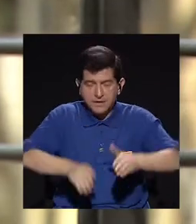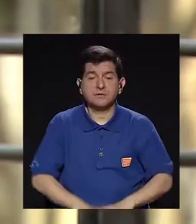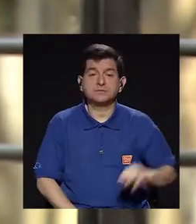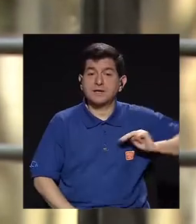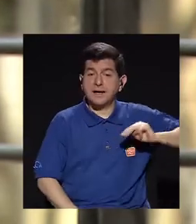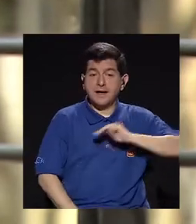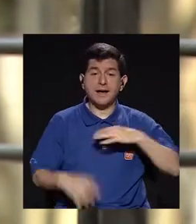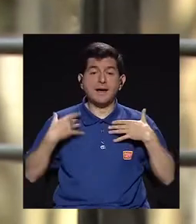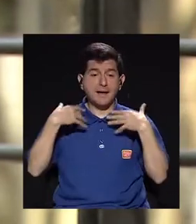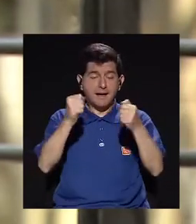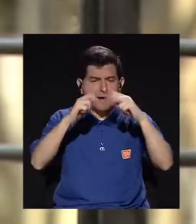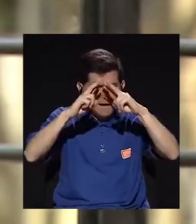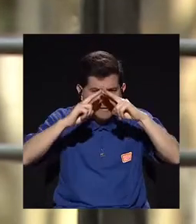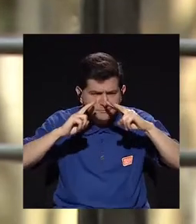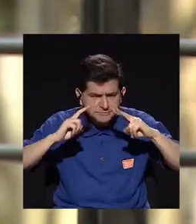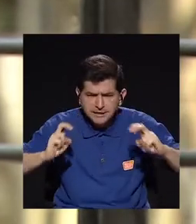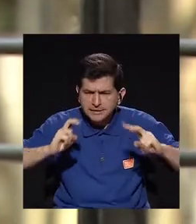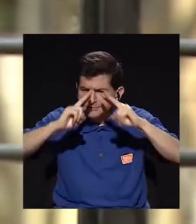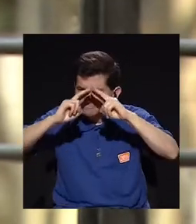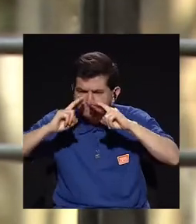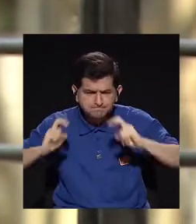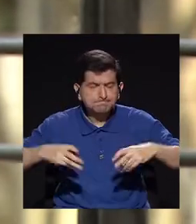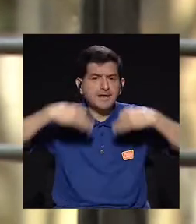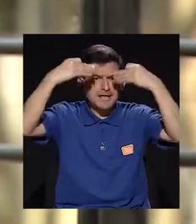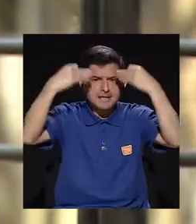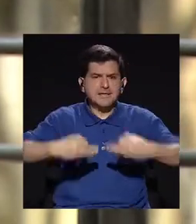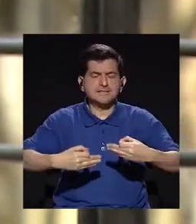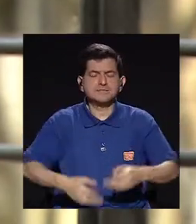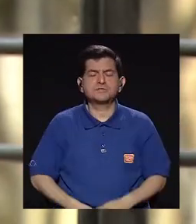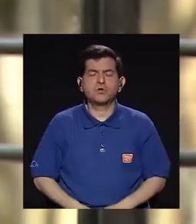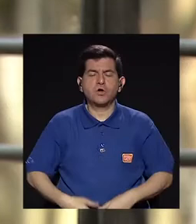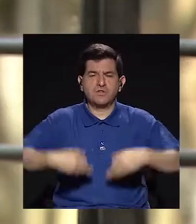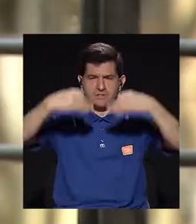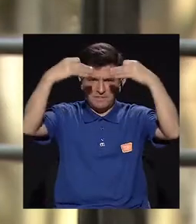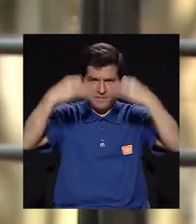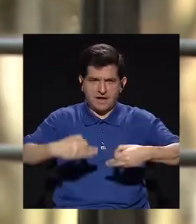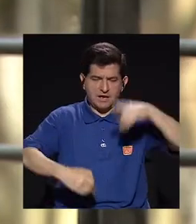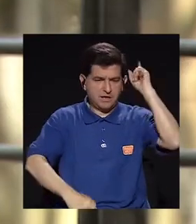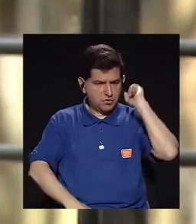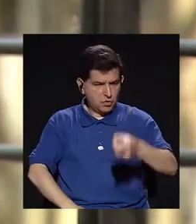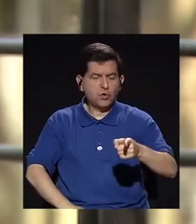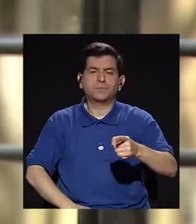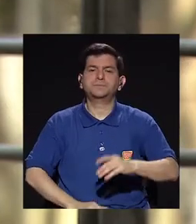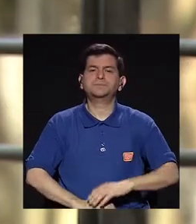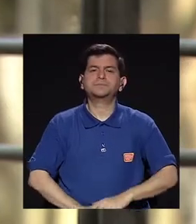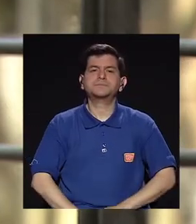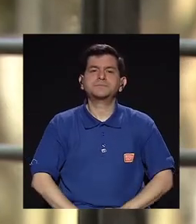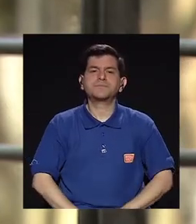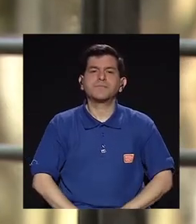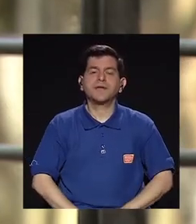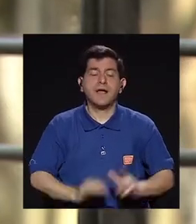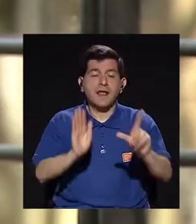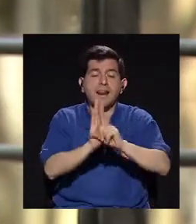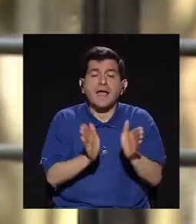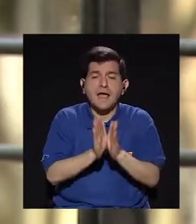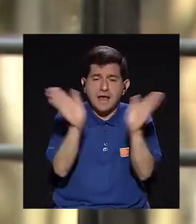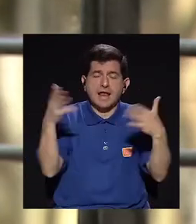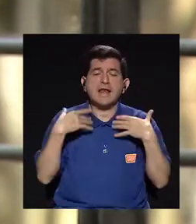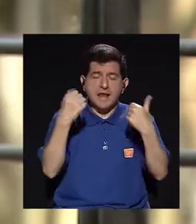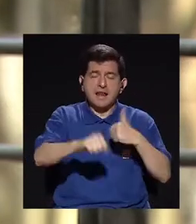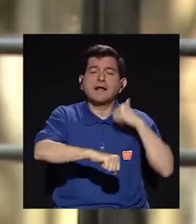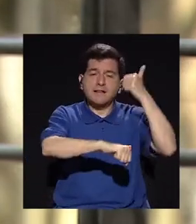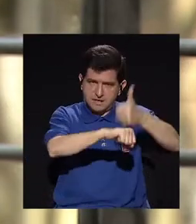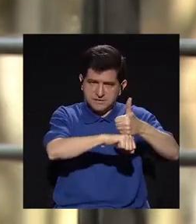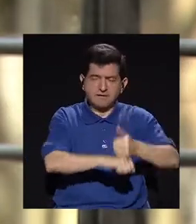Salud empezó a analizar esto y decidió sacar un decreto de obligatoriedad, ¿verdad? Okay. Entonces, en la Ley General de Salud